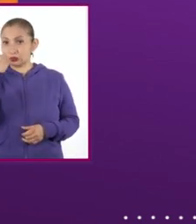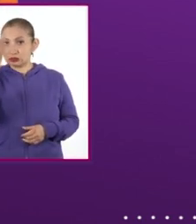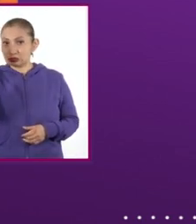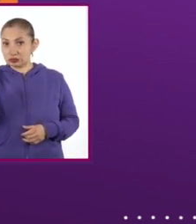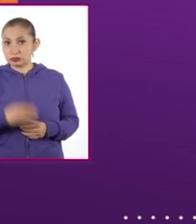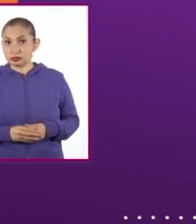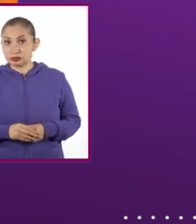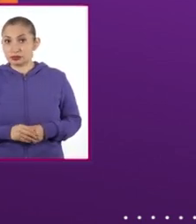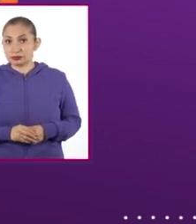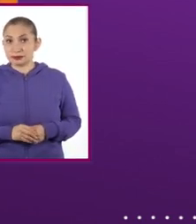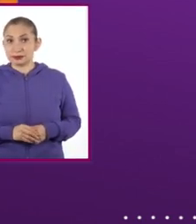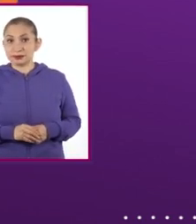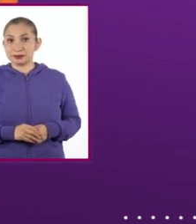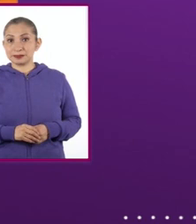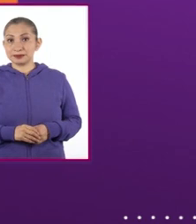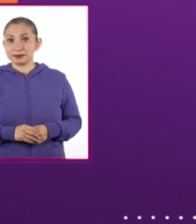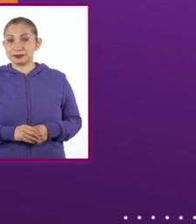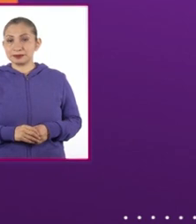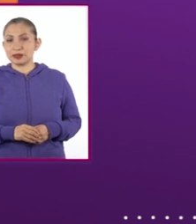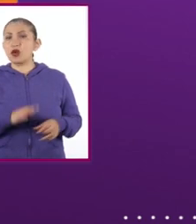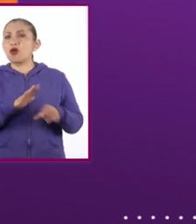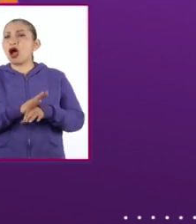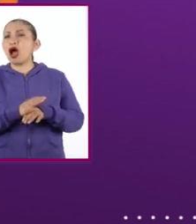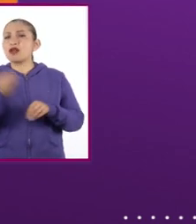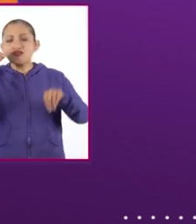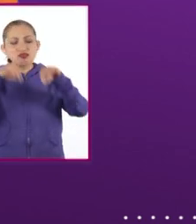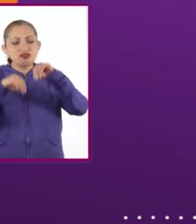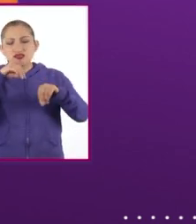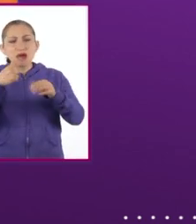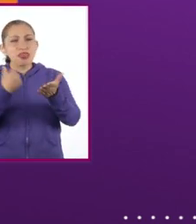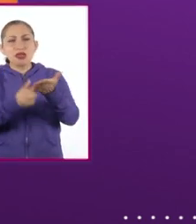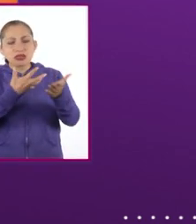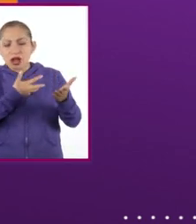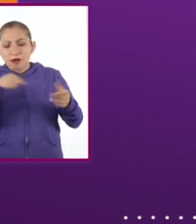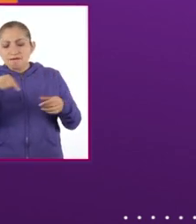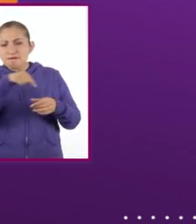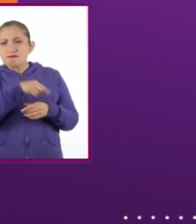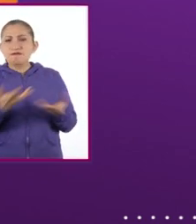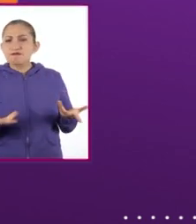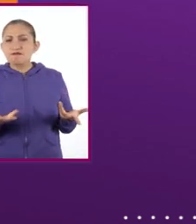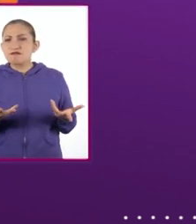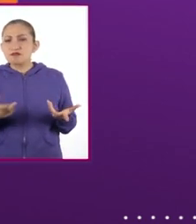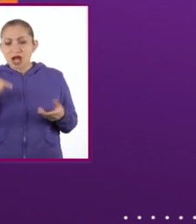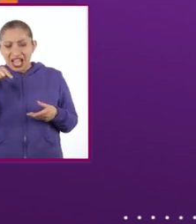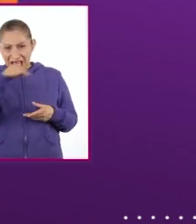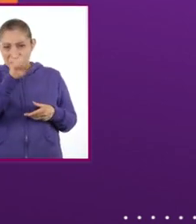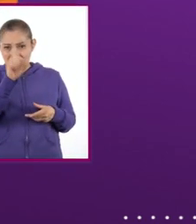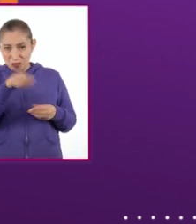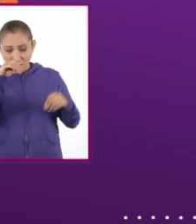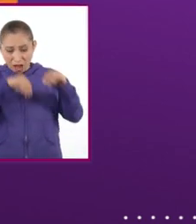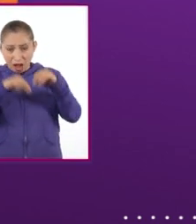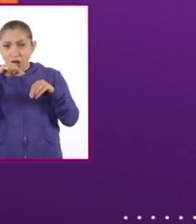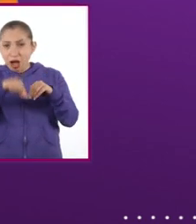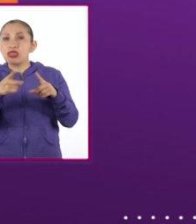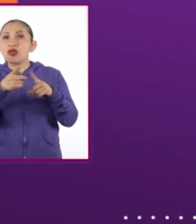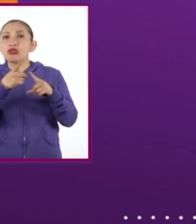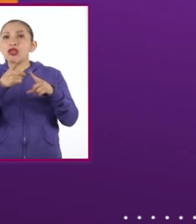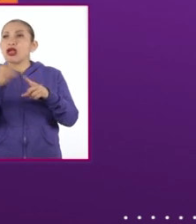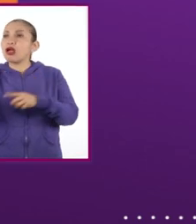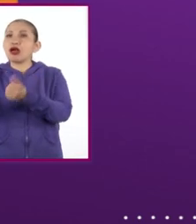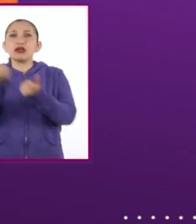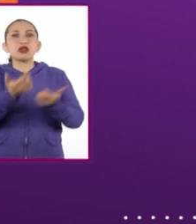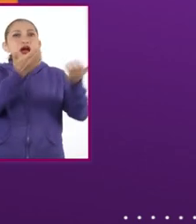comido? ¿Qué ingredientes lleva? ¿Cuál es el origen de esos